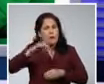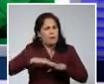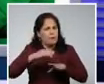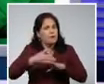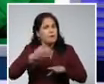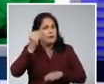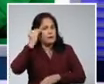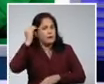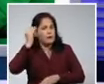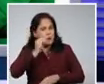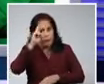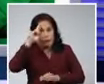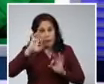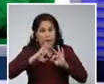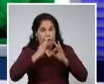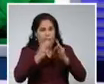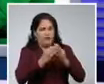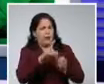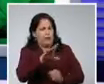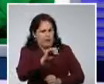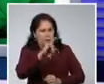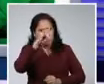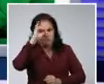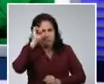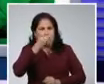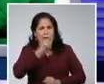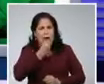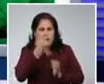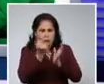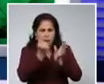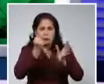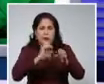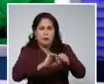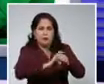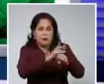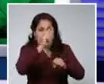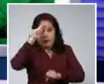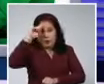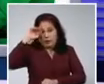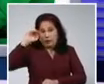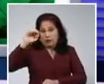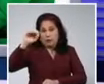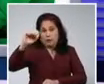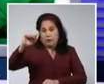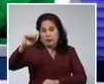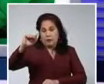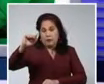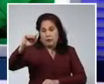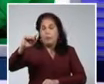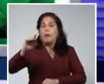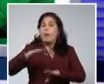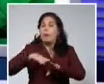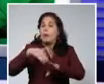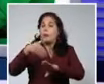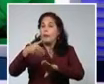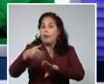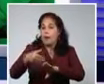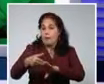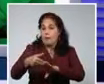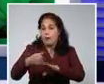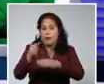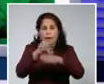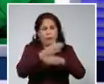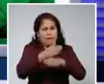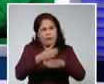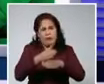su médico de familia, se hizo el diagnóstico, se ingresó, y también después de una estadía de